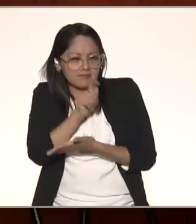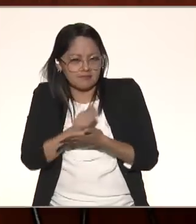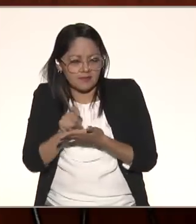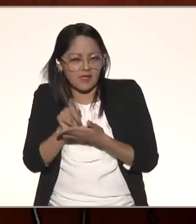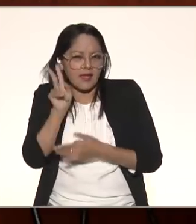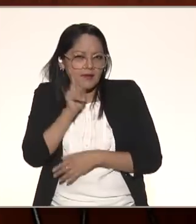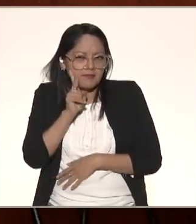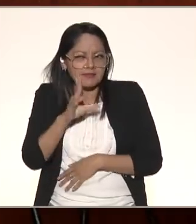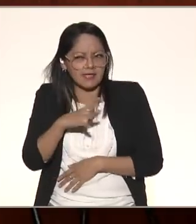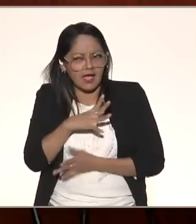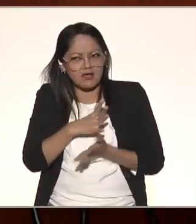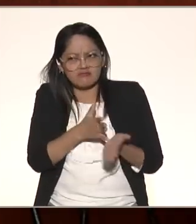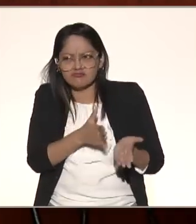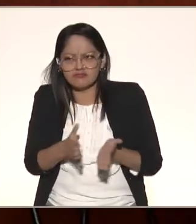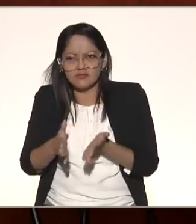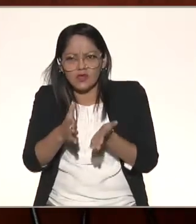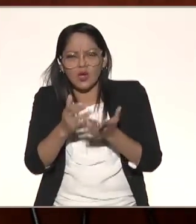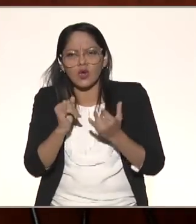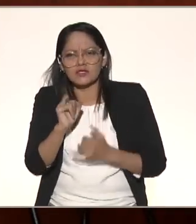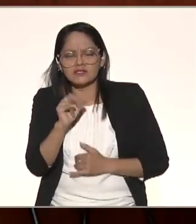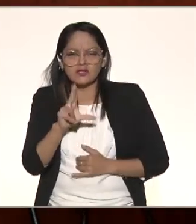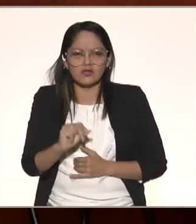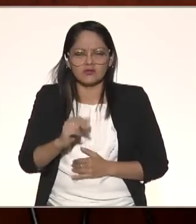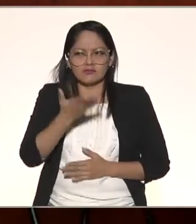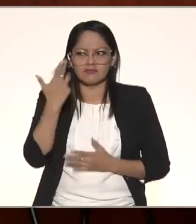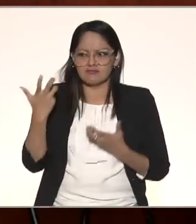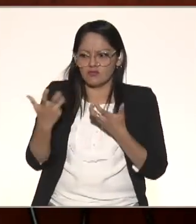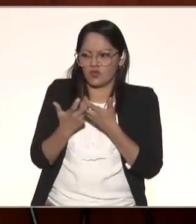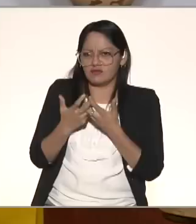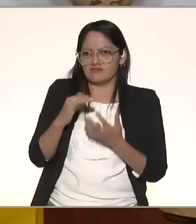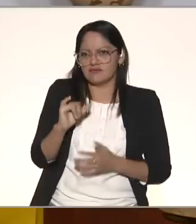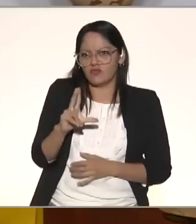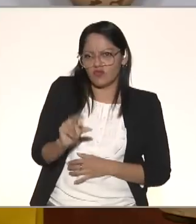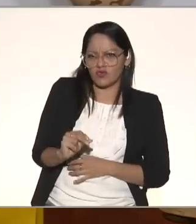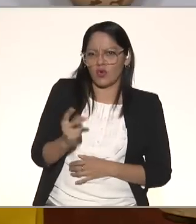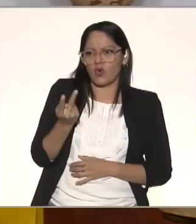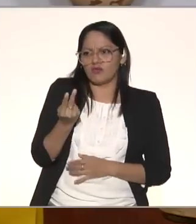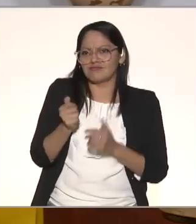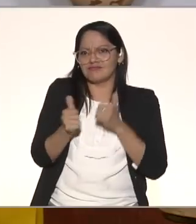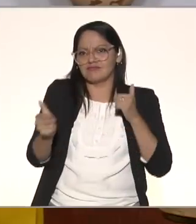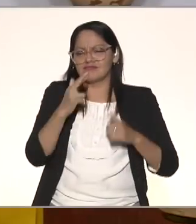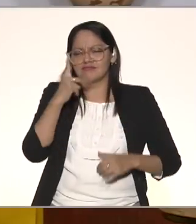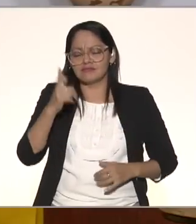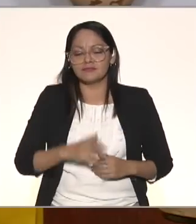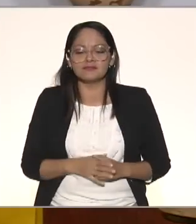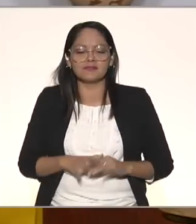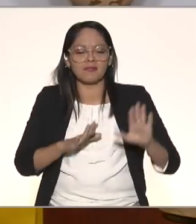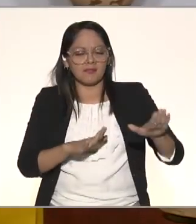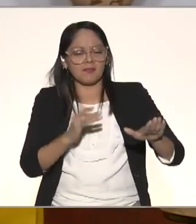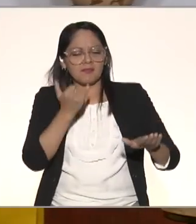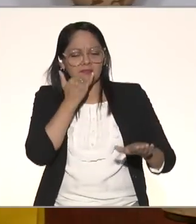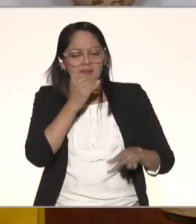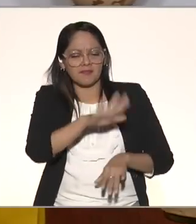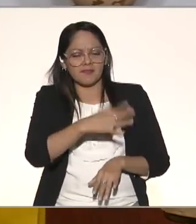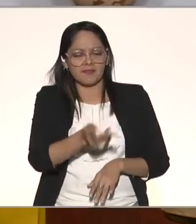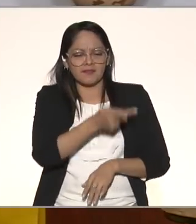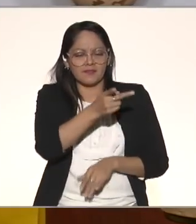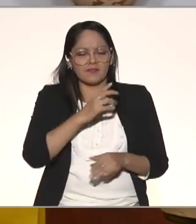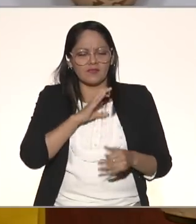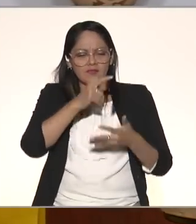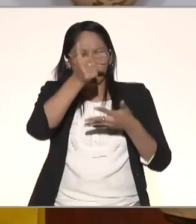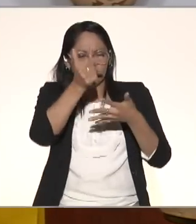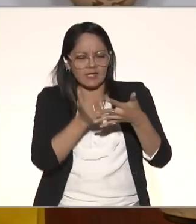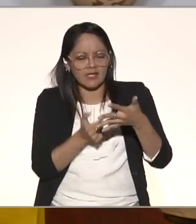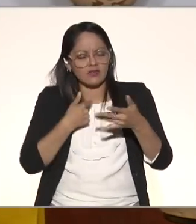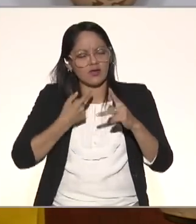si sí hay una ruta o a lo mejor no hay una ruta para estar juntos. Oye, Luis, pero se me viene ahorita a la mente, ¿qué pasa si yo hago esa lista y yo empiezo con